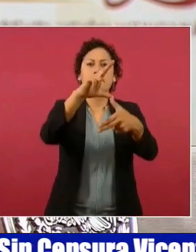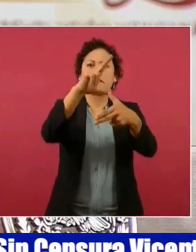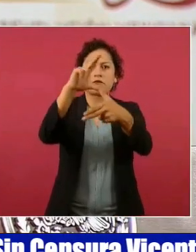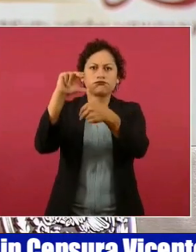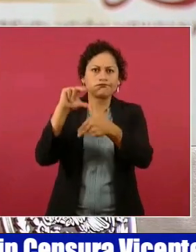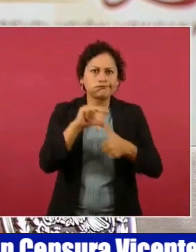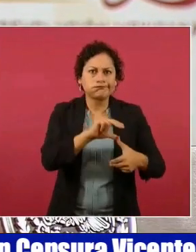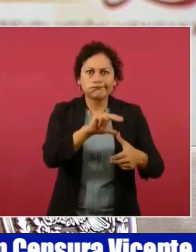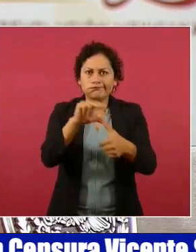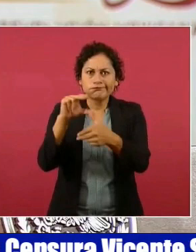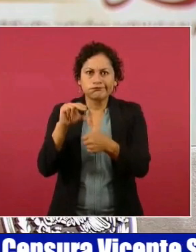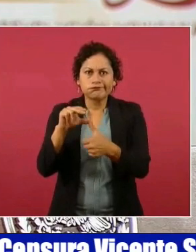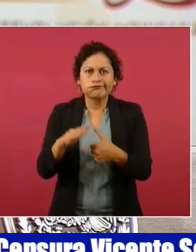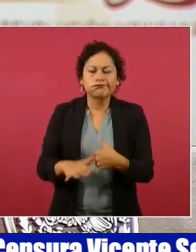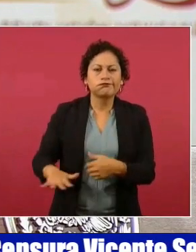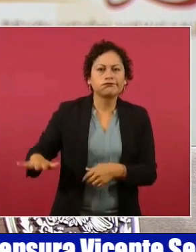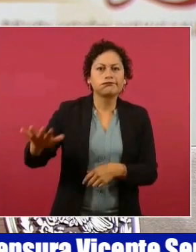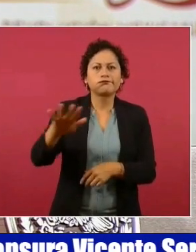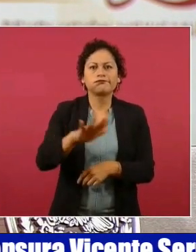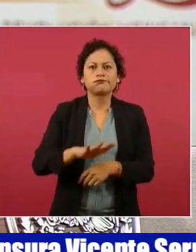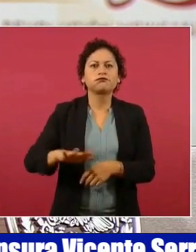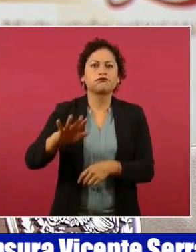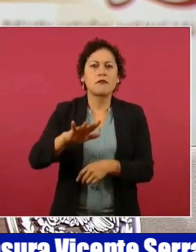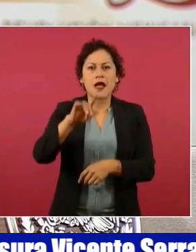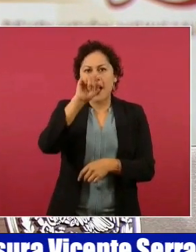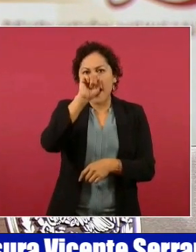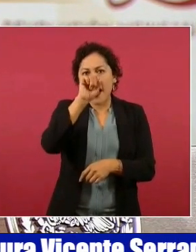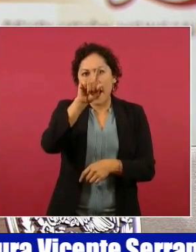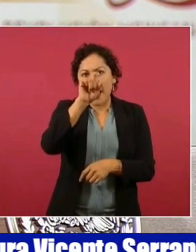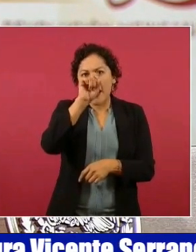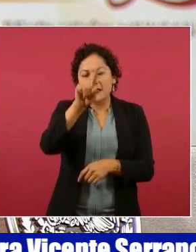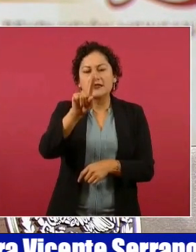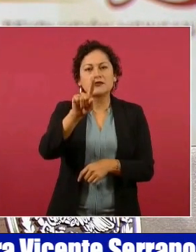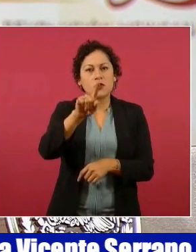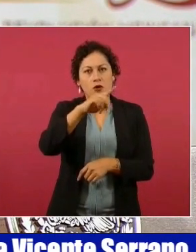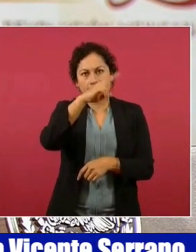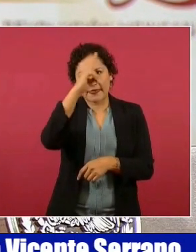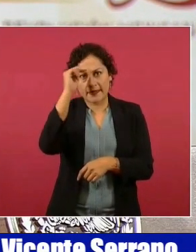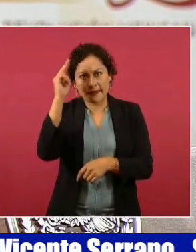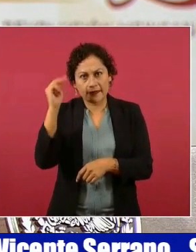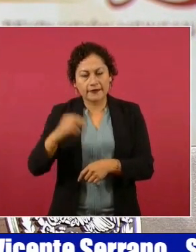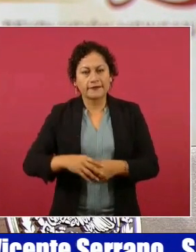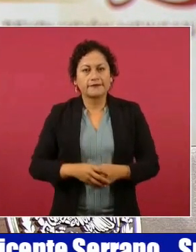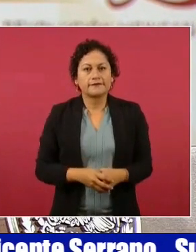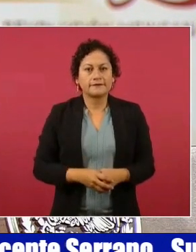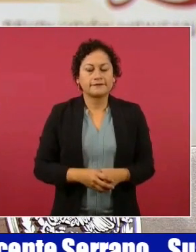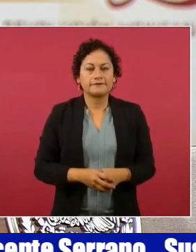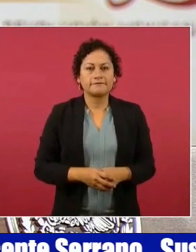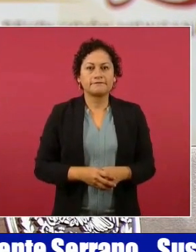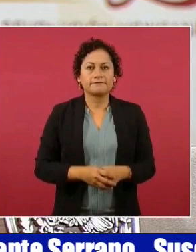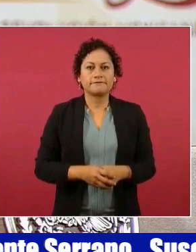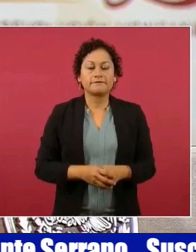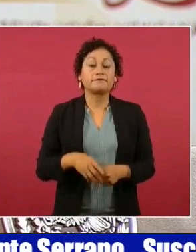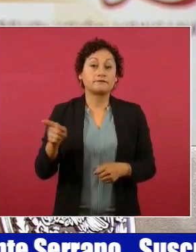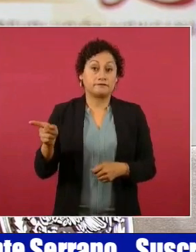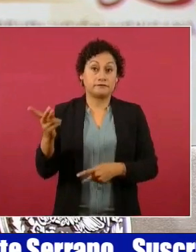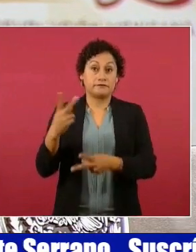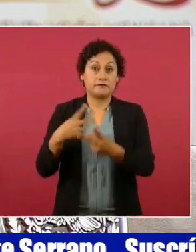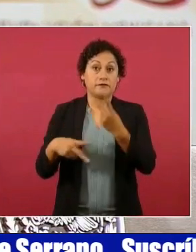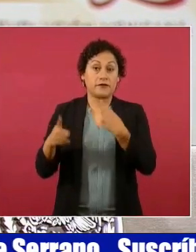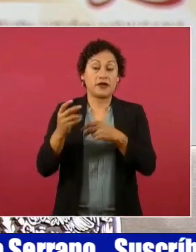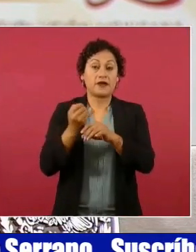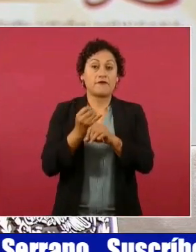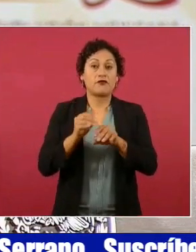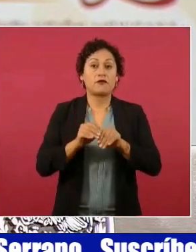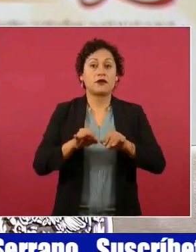comunicación estaban diciendo que había un empate técnico, que estaba muy reñida la elección. Entonces, el presidente López Obrador dice que